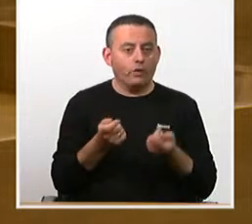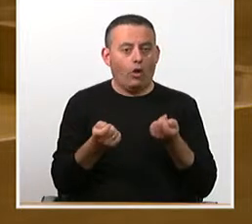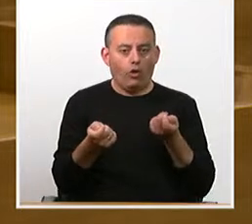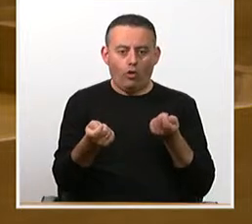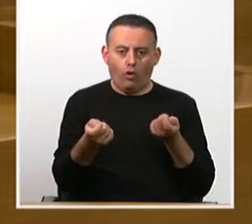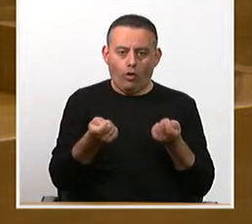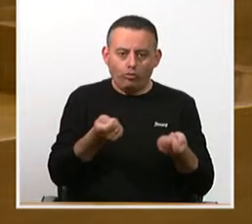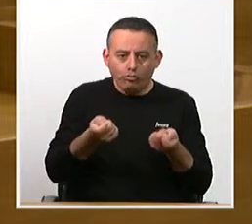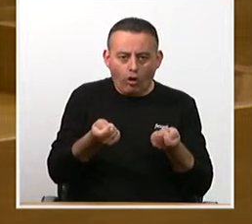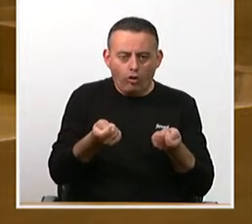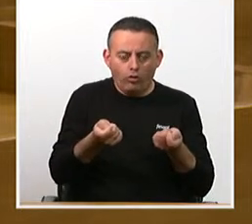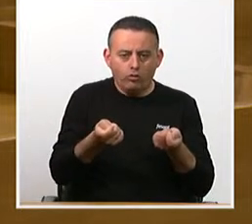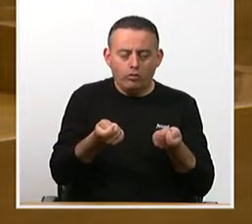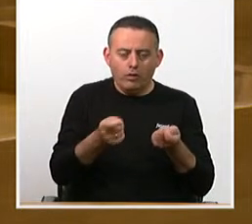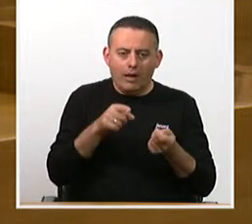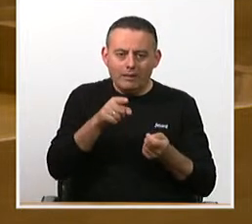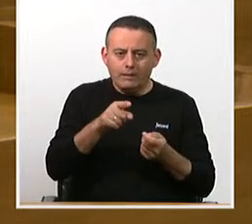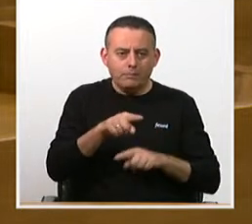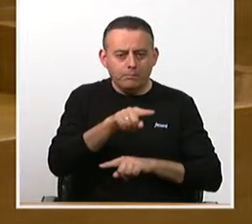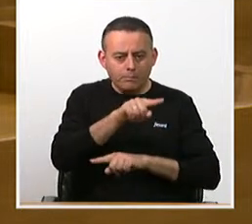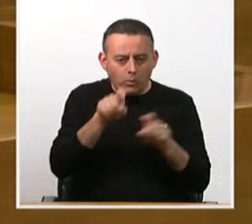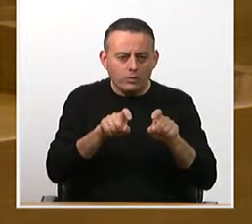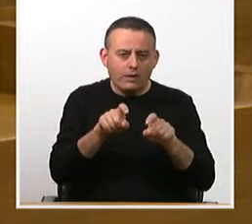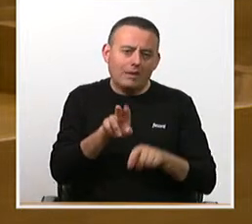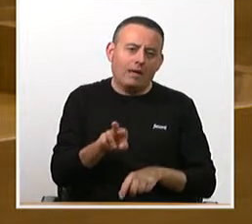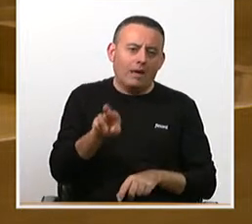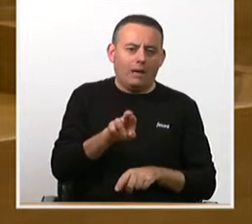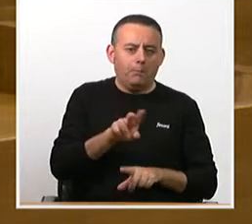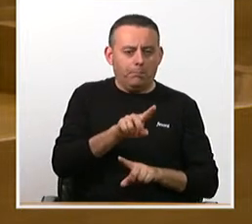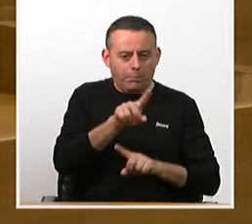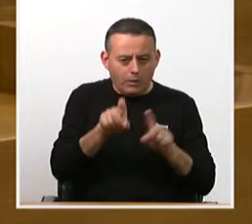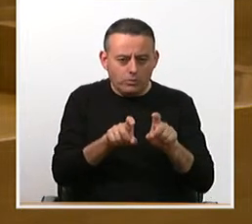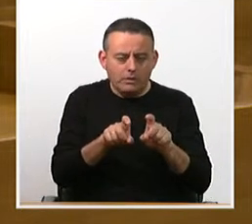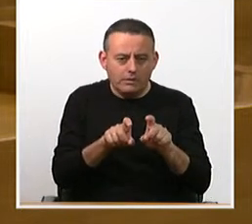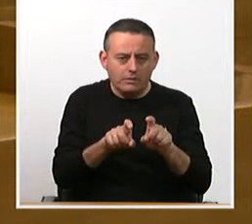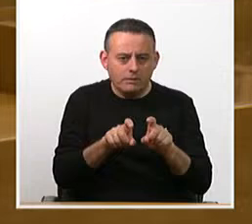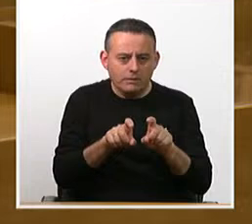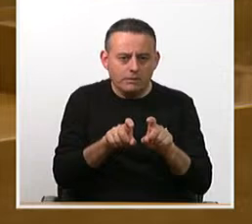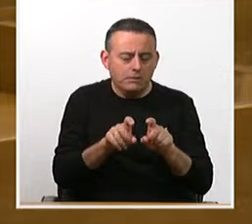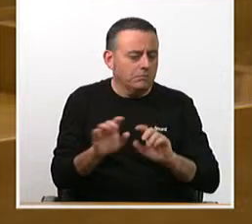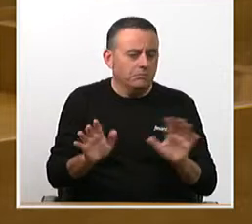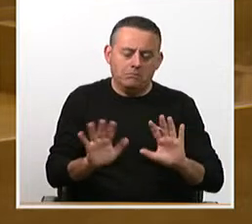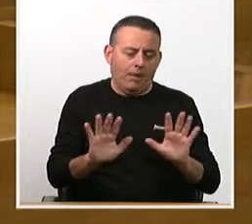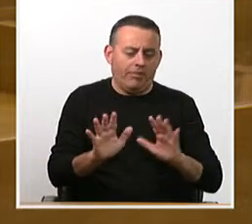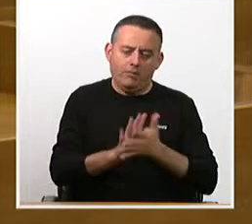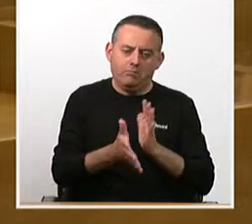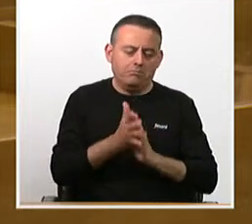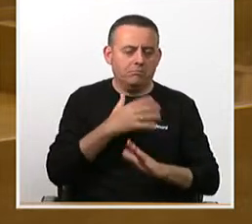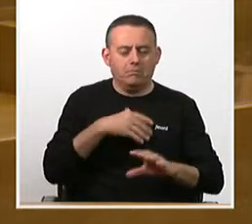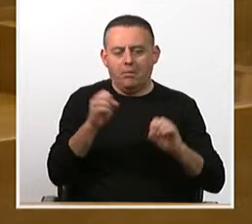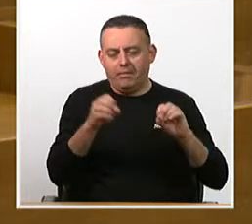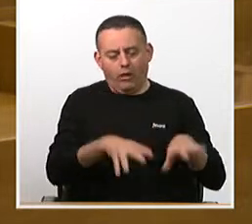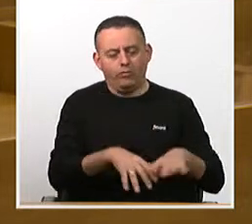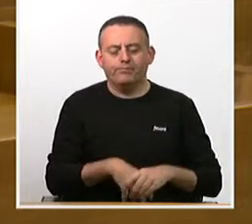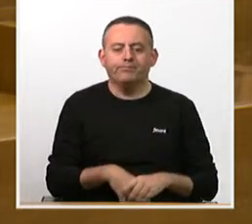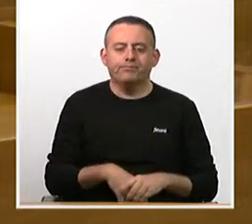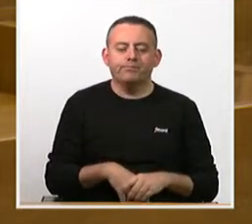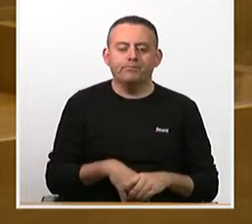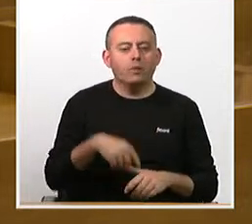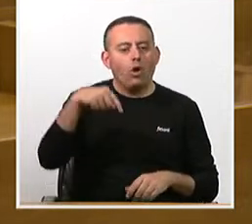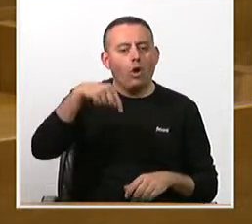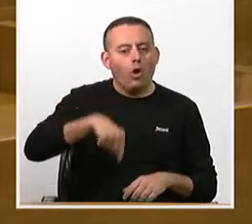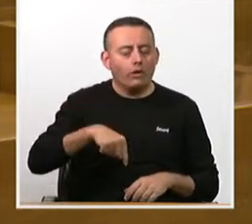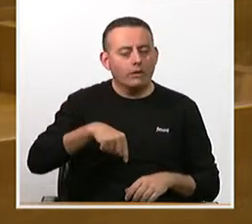hacerle pregunta ni vamos a hacer repregunta ya habrá momento de pedir las explicaciones oportunas ahora es el momento de demostrar a la sociedad